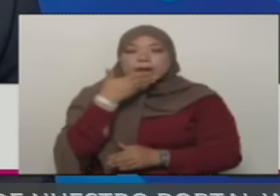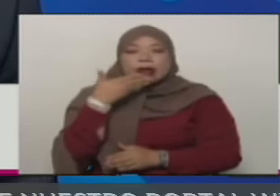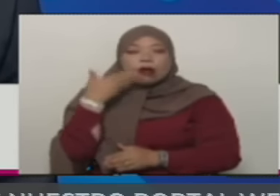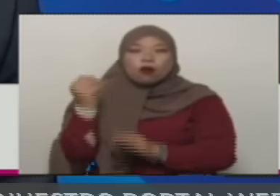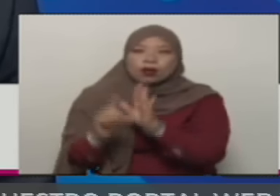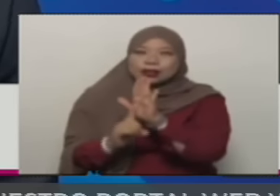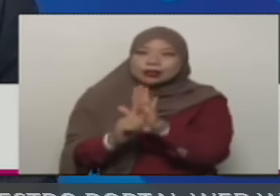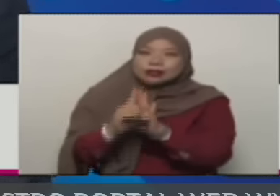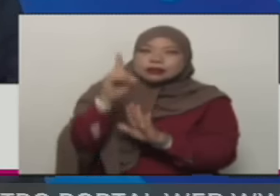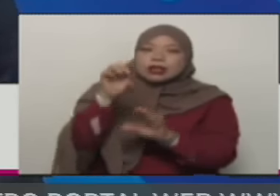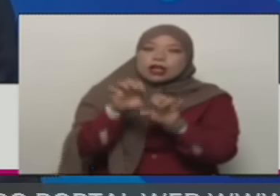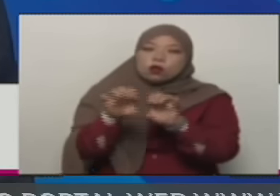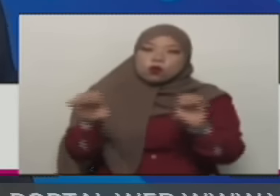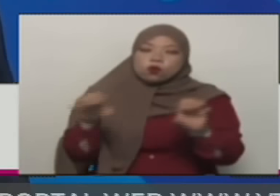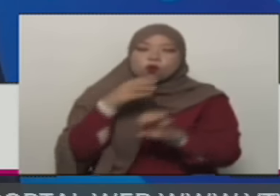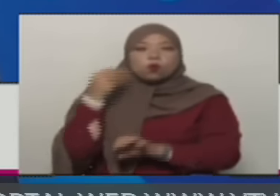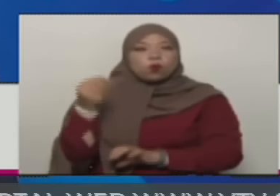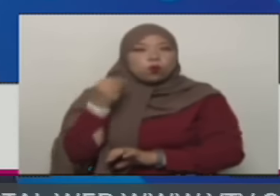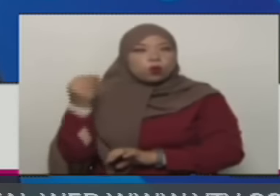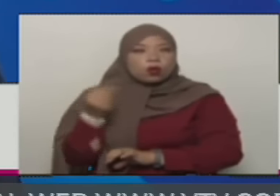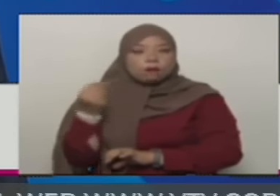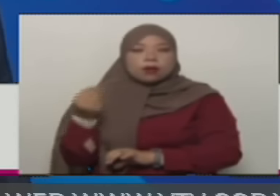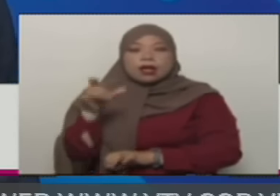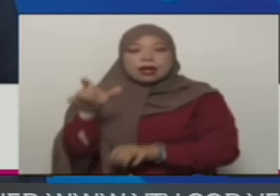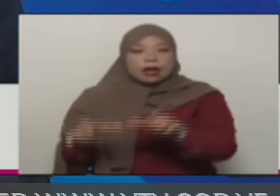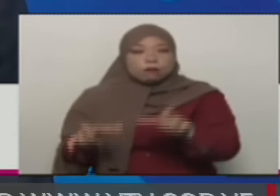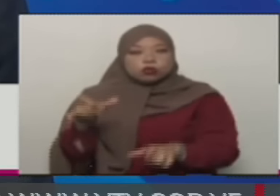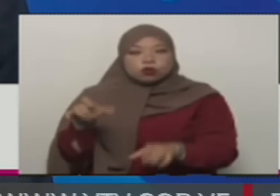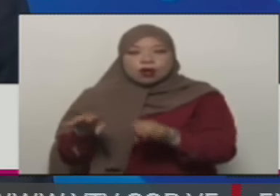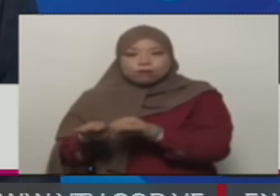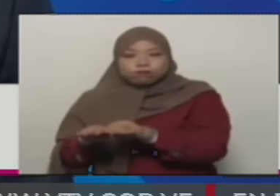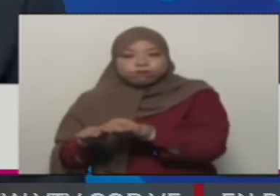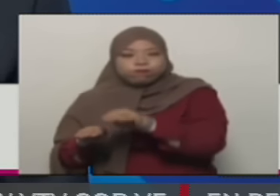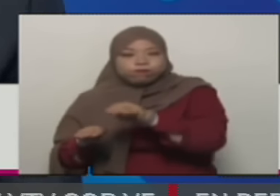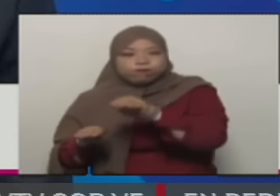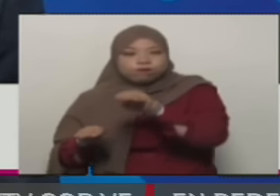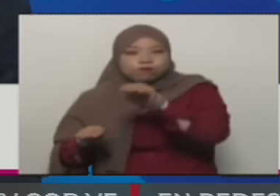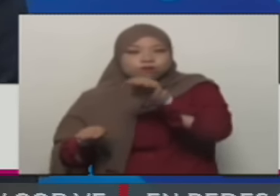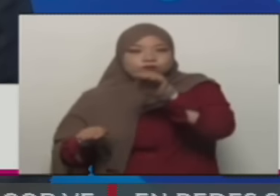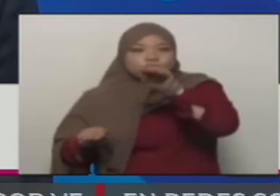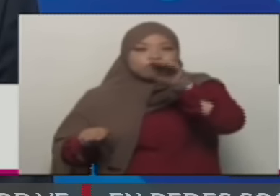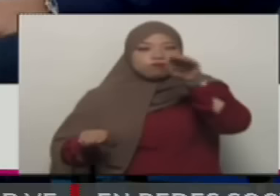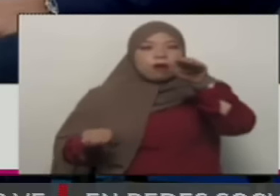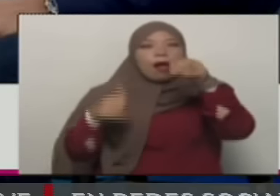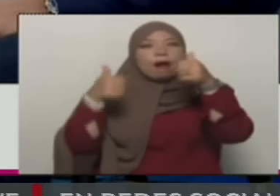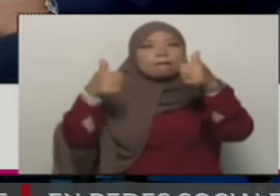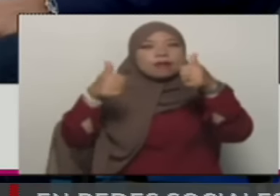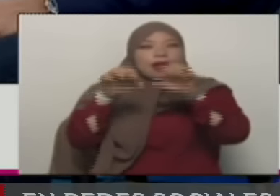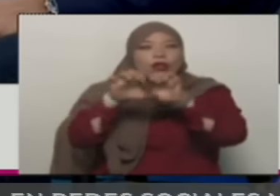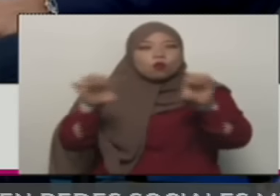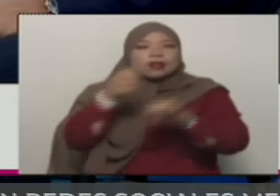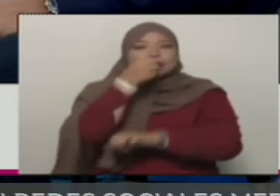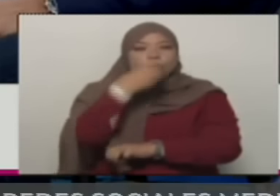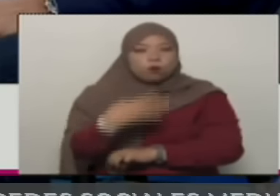desarrollo del joven, pero también para el desarrollo del país y de todas las potencialidades. Yo hablaba de este tema mucho, mucho con Héctor, desde muchos años